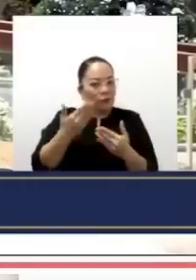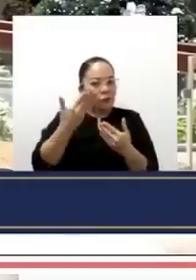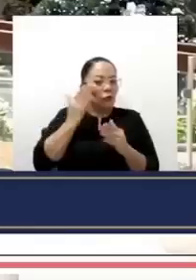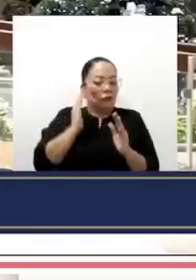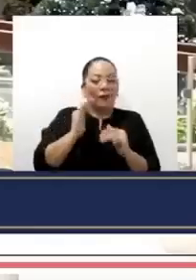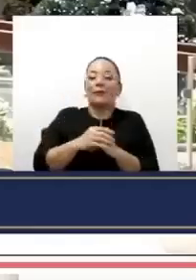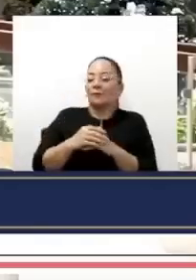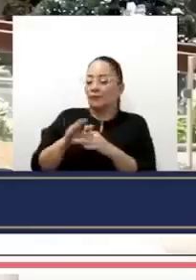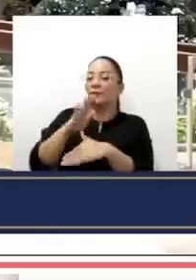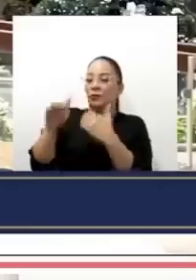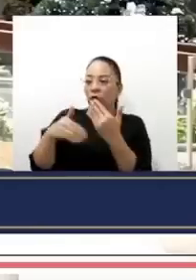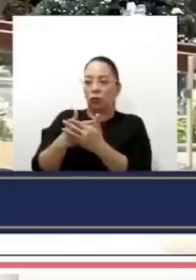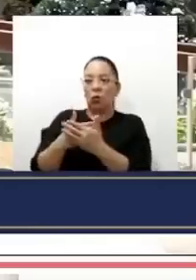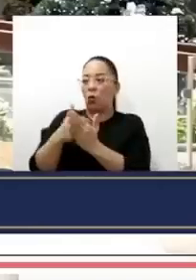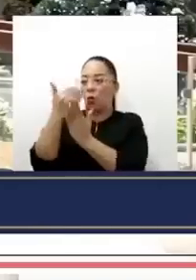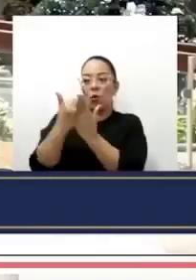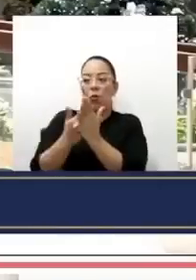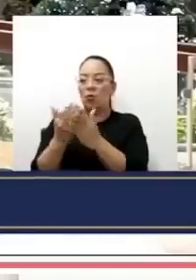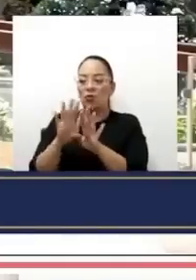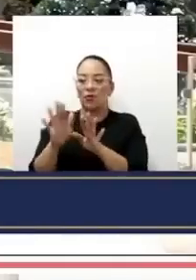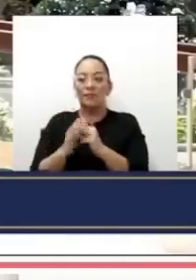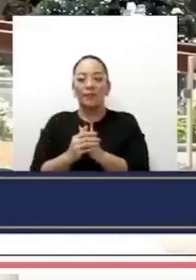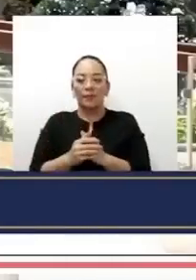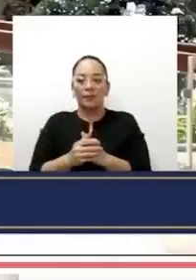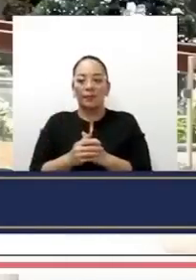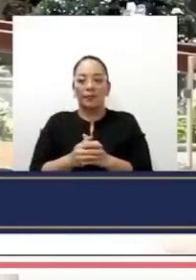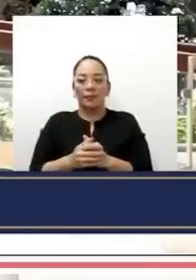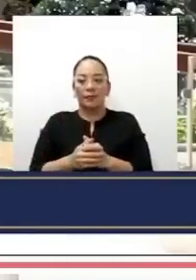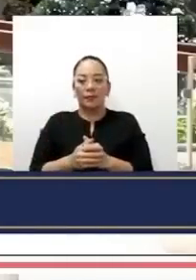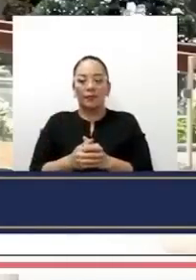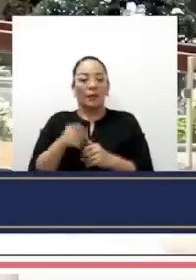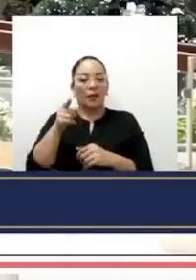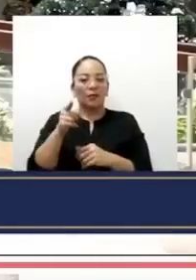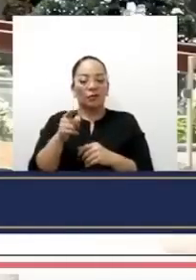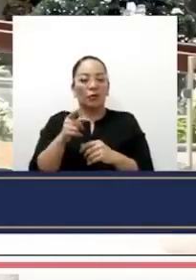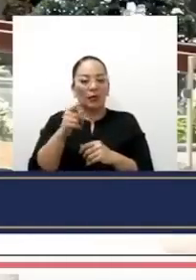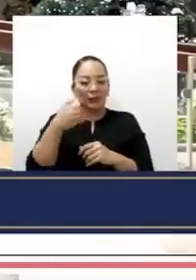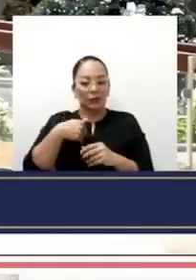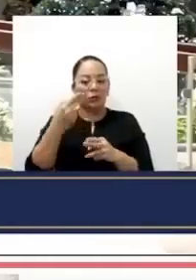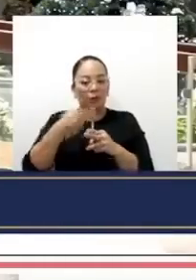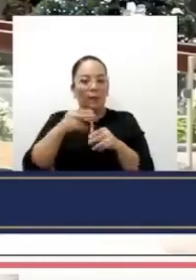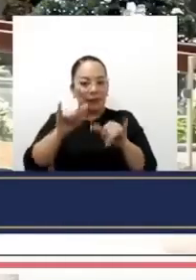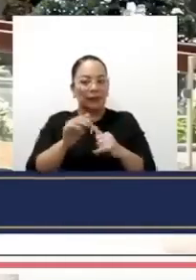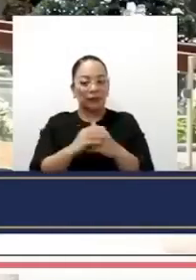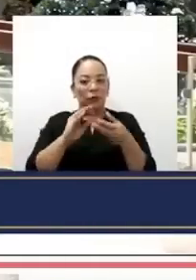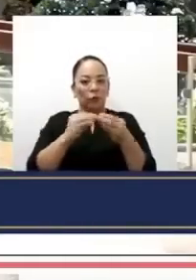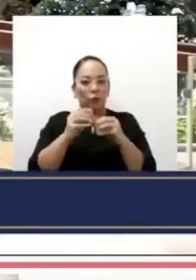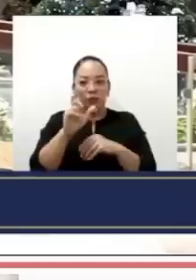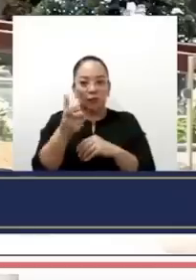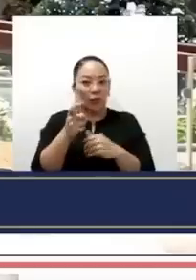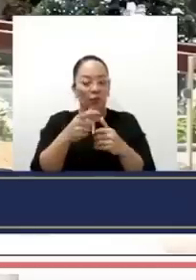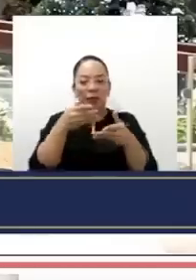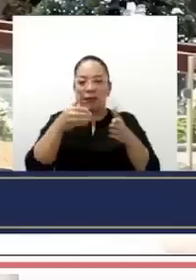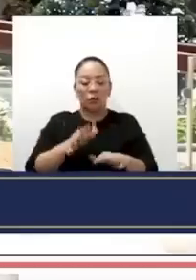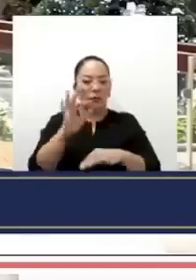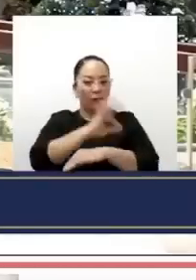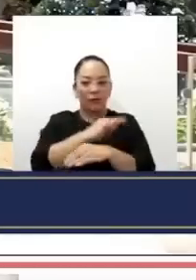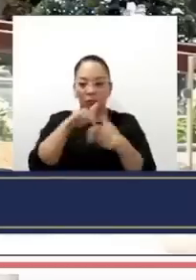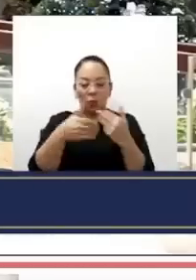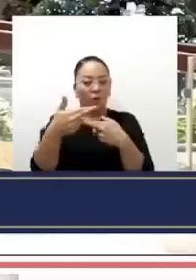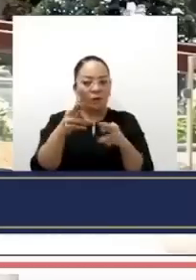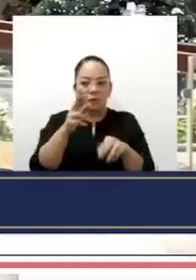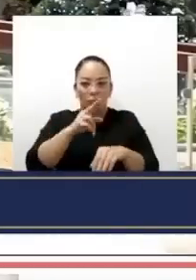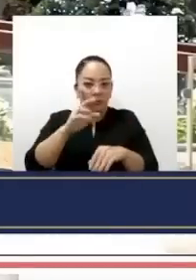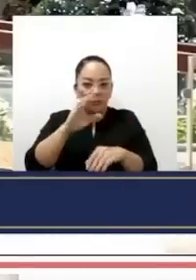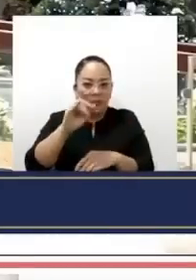todo está ahí en la... Sí, que es que estamos investigando, ¿no? Ese señor se llama así, tiene un número de cédula y nació en tal fecha y está en el registro civil.